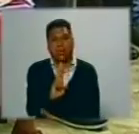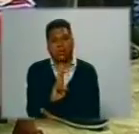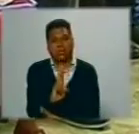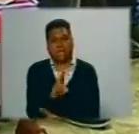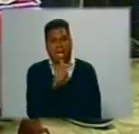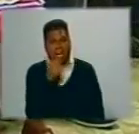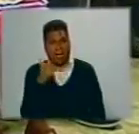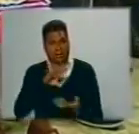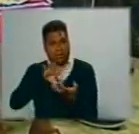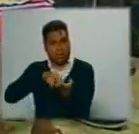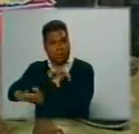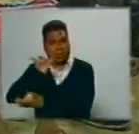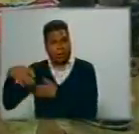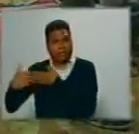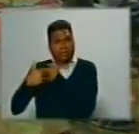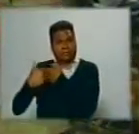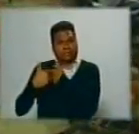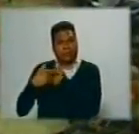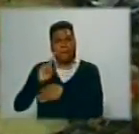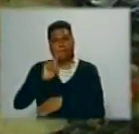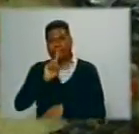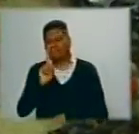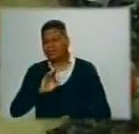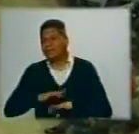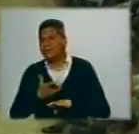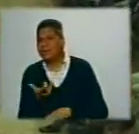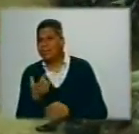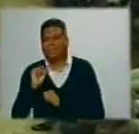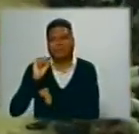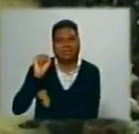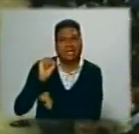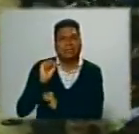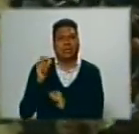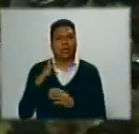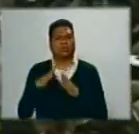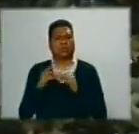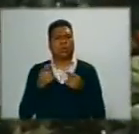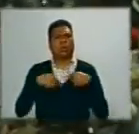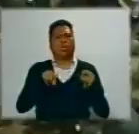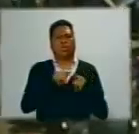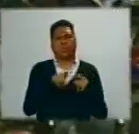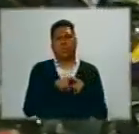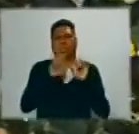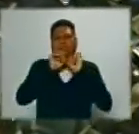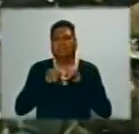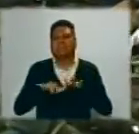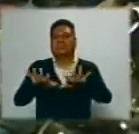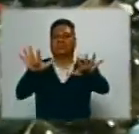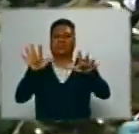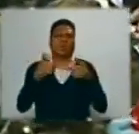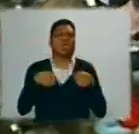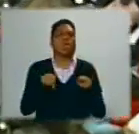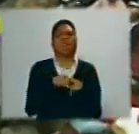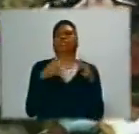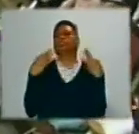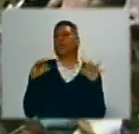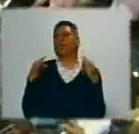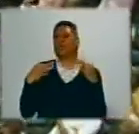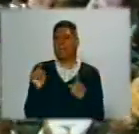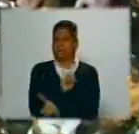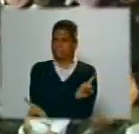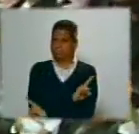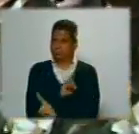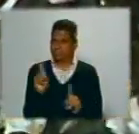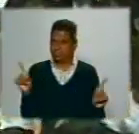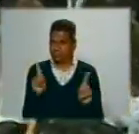esa guerra, porque no nos estamos enfrentando a una situación irregular de distribución o a una situación irregular